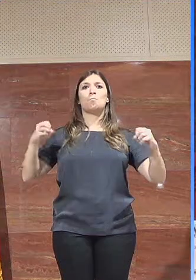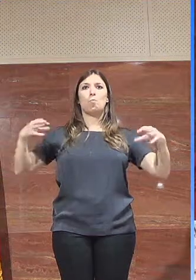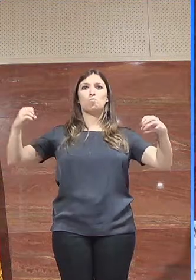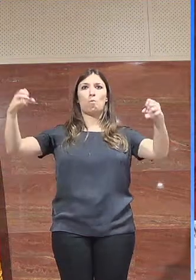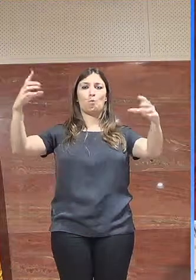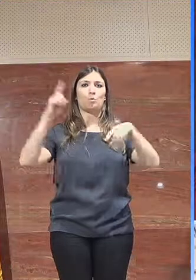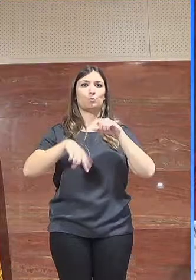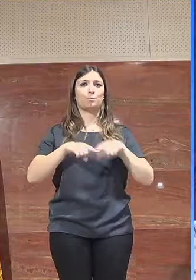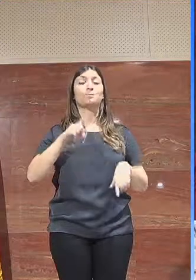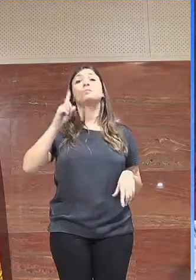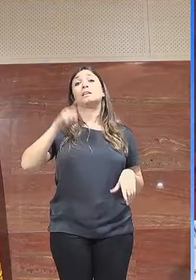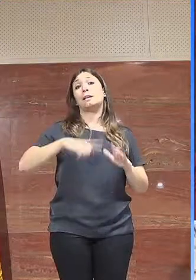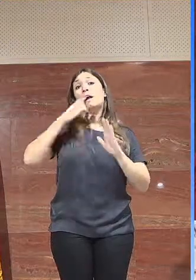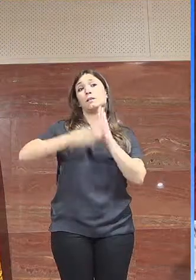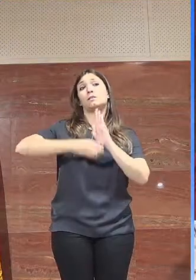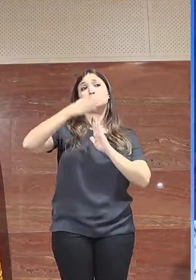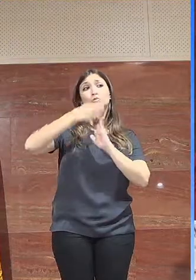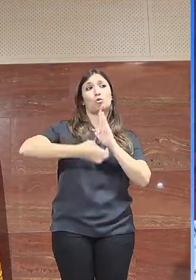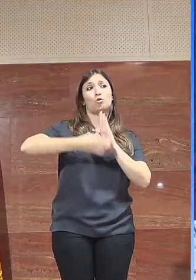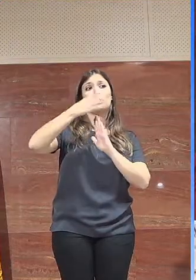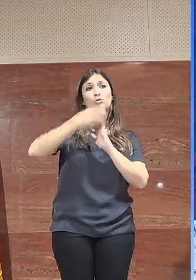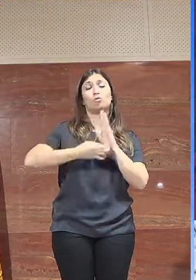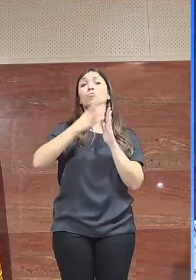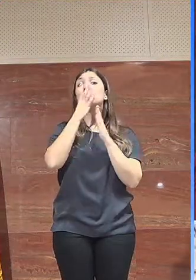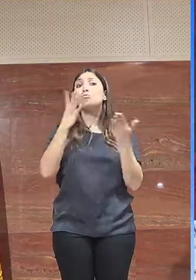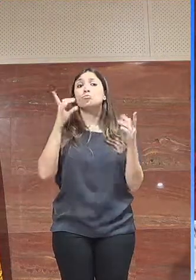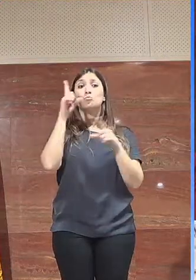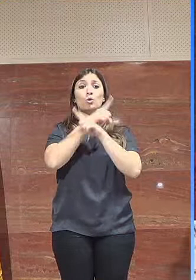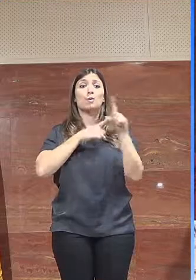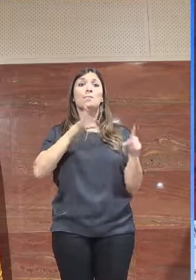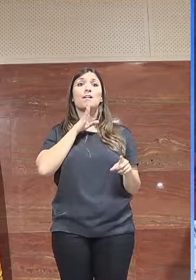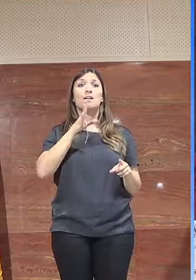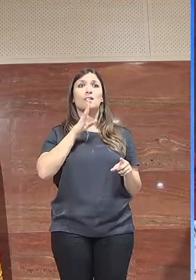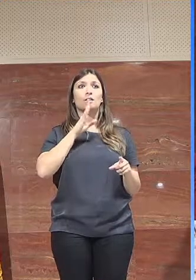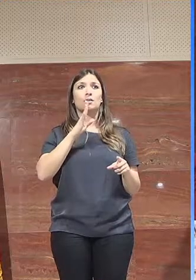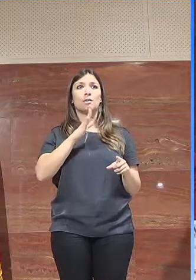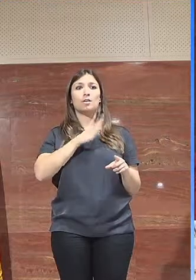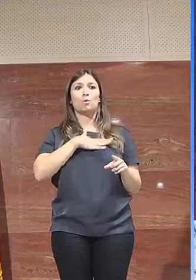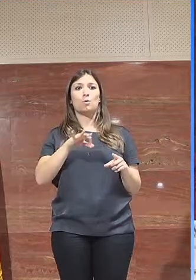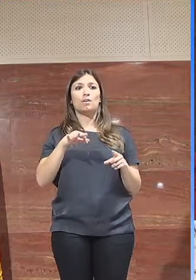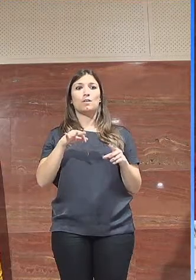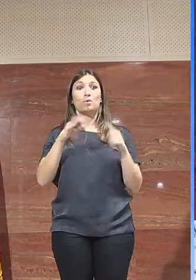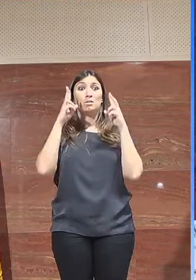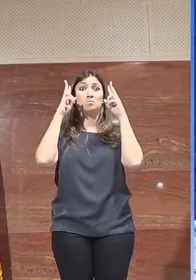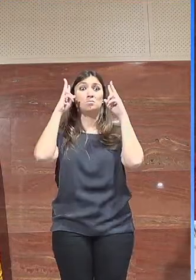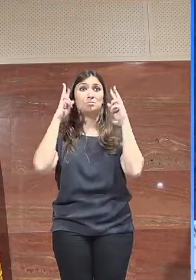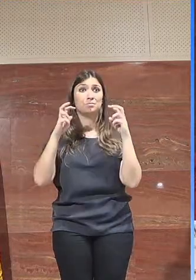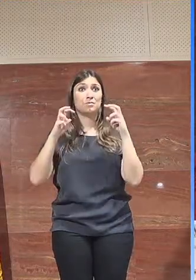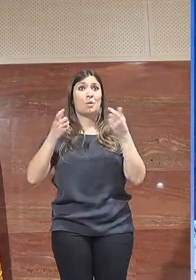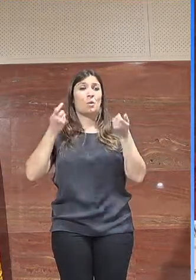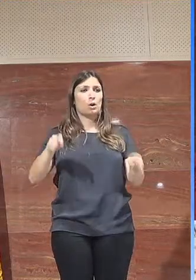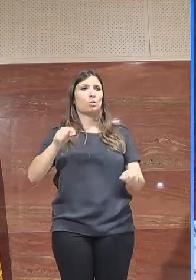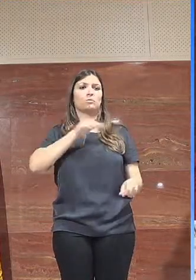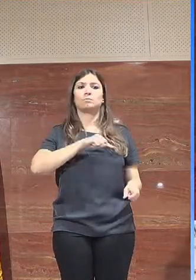utilización de los ascensores, sobre todo por el problema de miedo que produce el que se averíen y quedar encerrados en el interior, ¿no? O